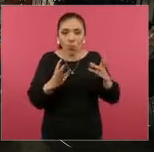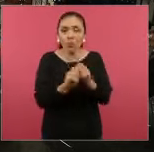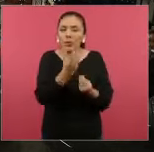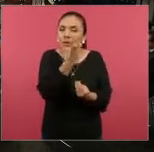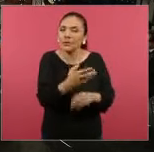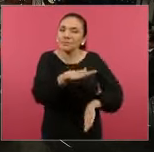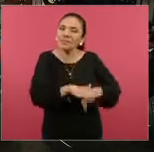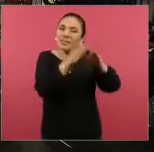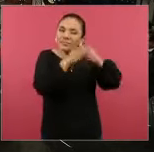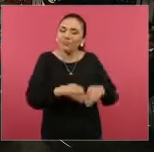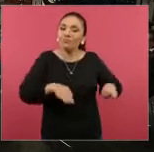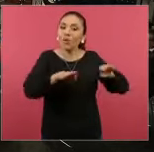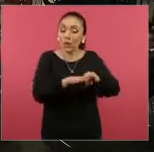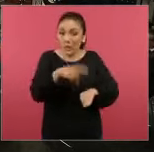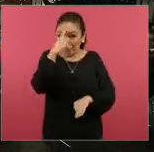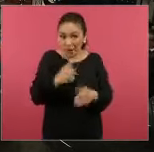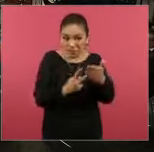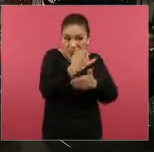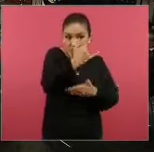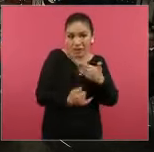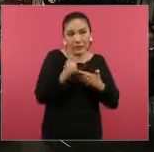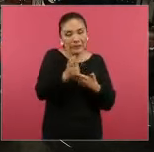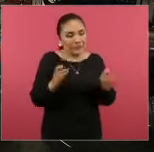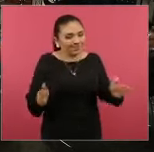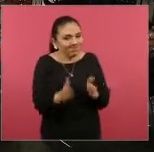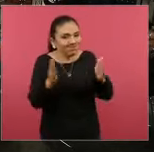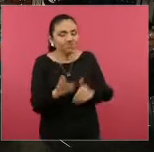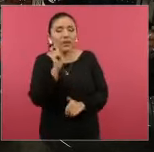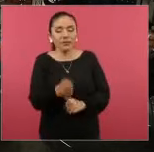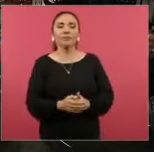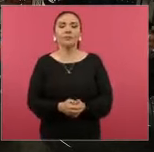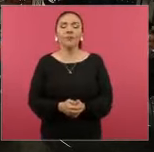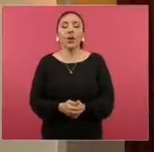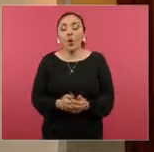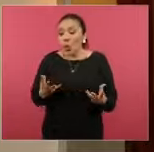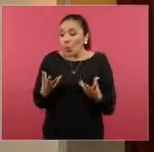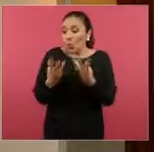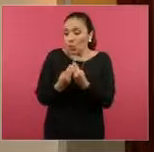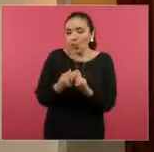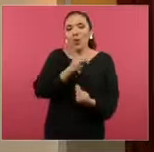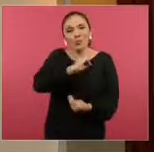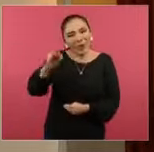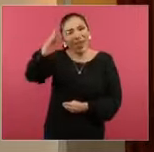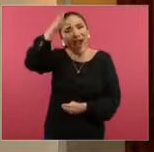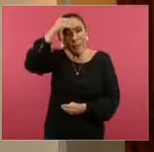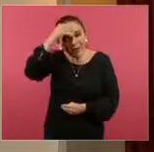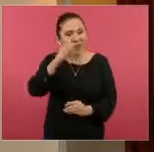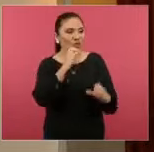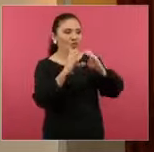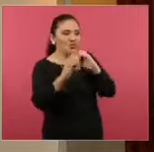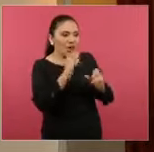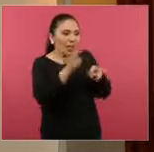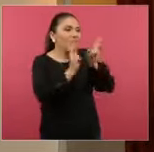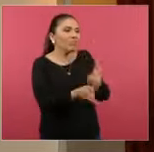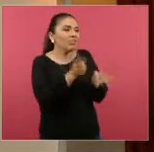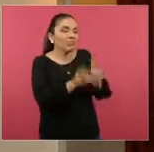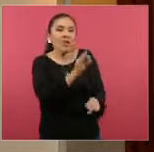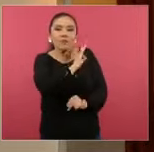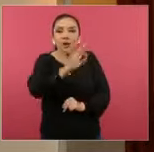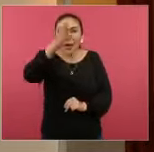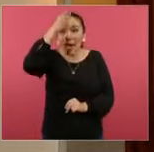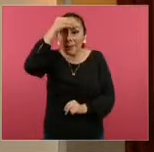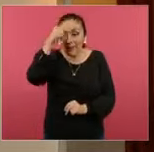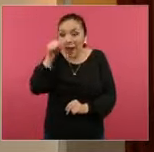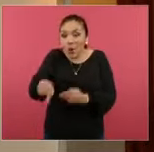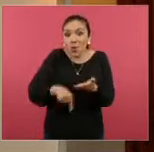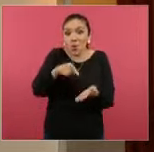más importante que este proyecto educativo apuesta. Aprendemos a través del otro, aprendemos interactuando, aprendemos platicando. En este espacio que